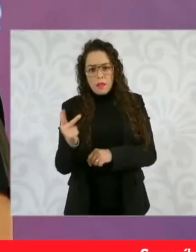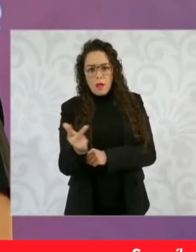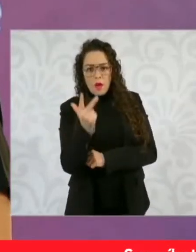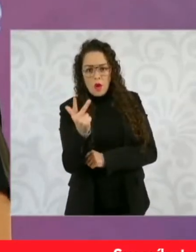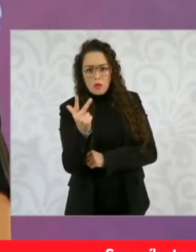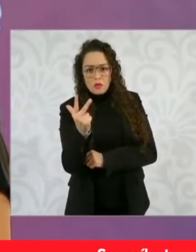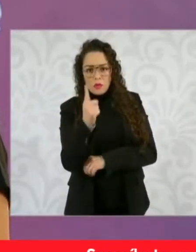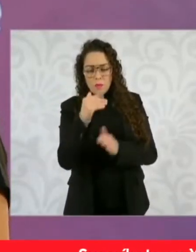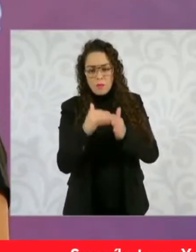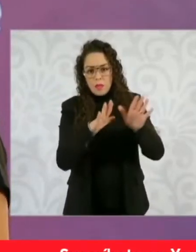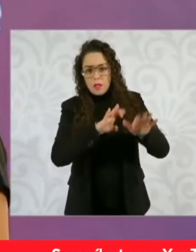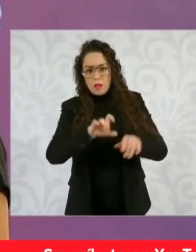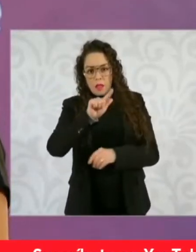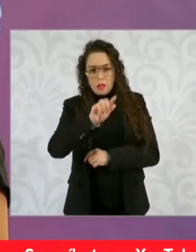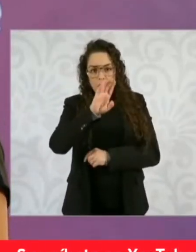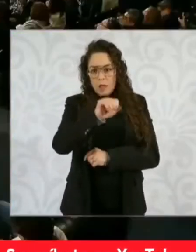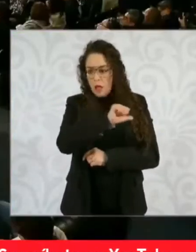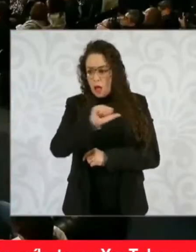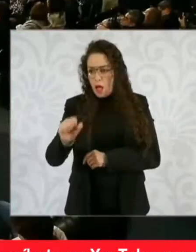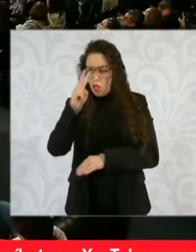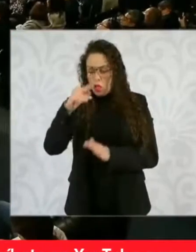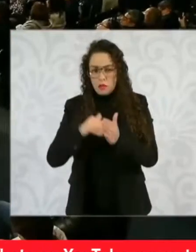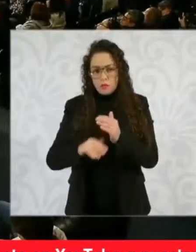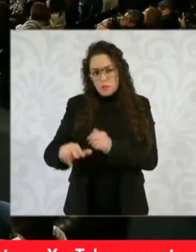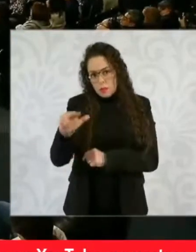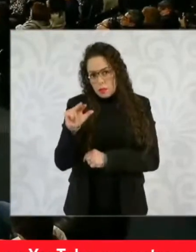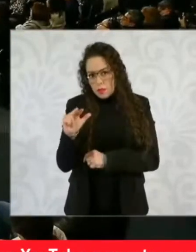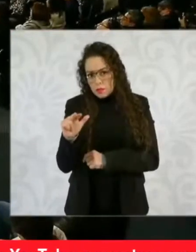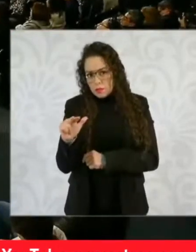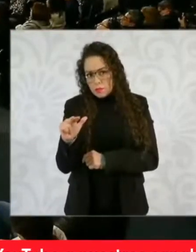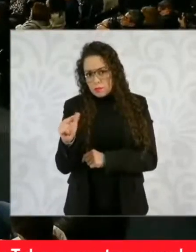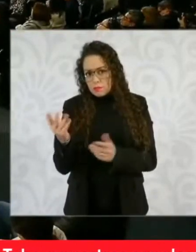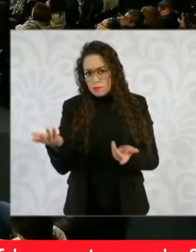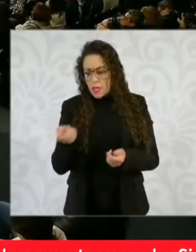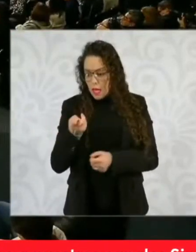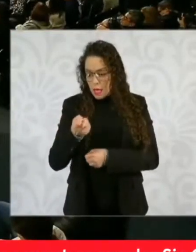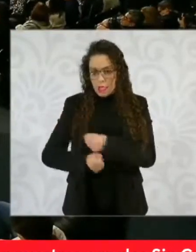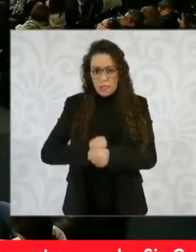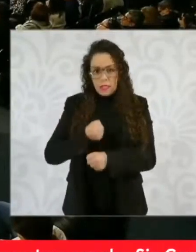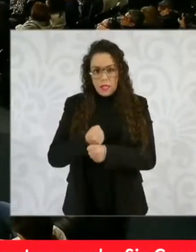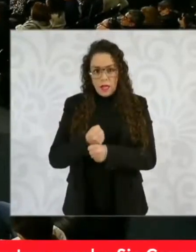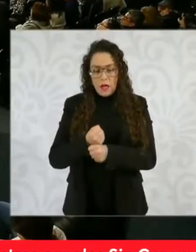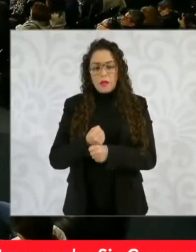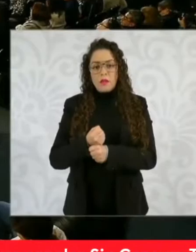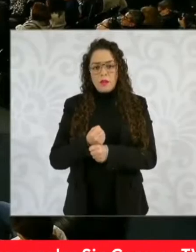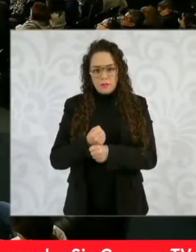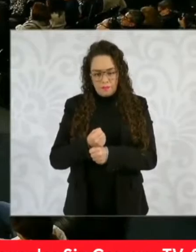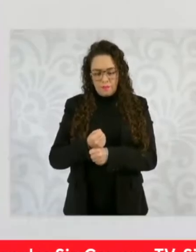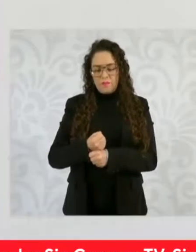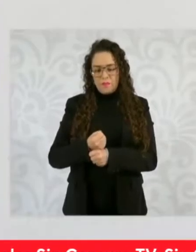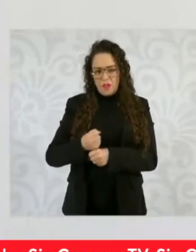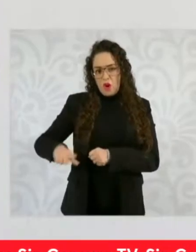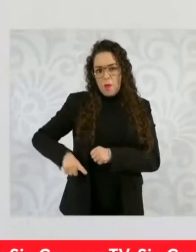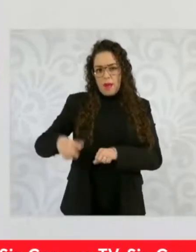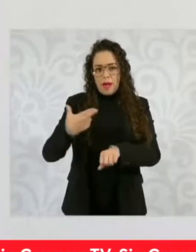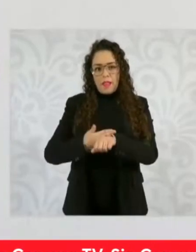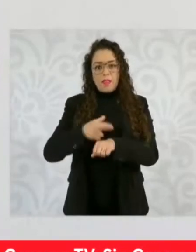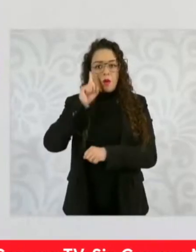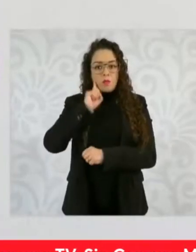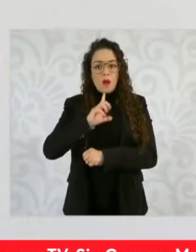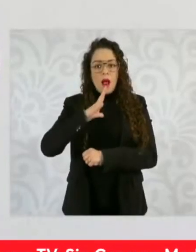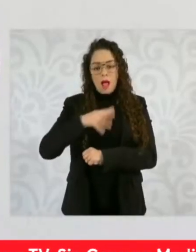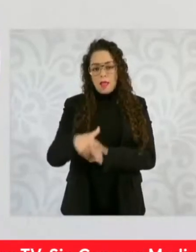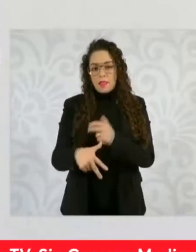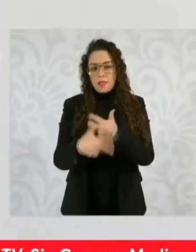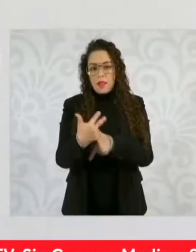a 2018. El día de hoy vamos a terminar el año con 13 gobernadoras en nuestro país,